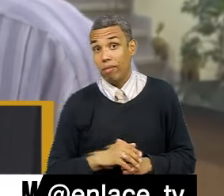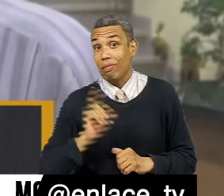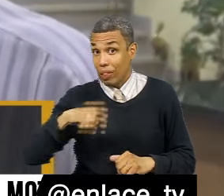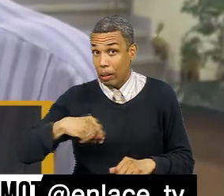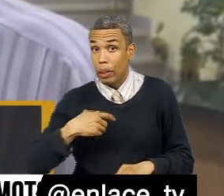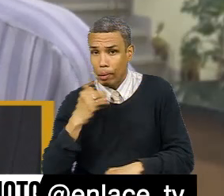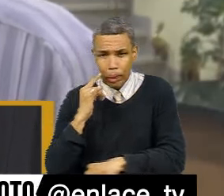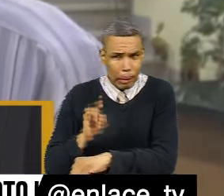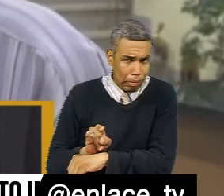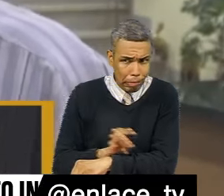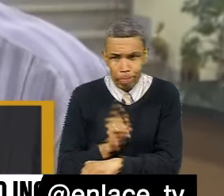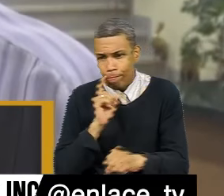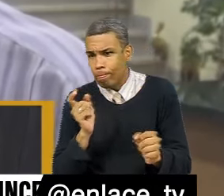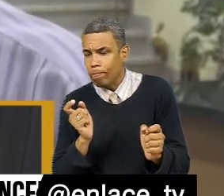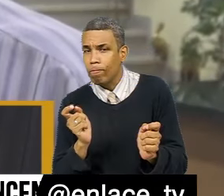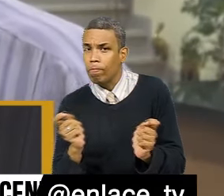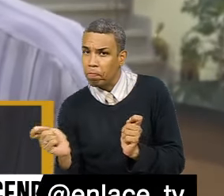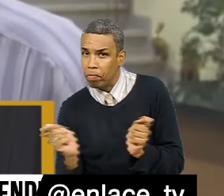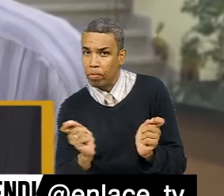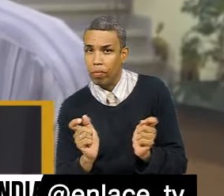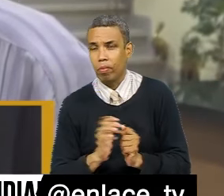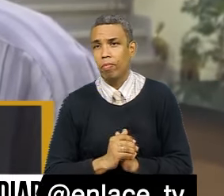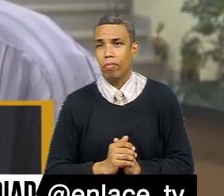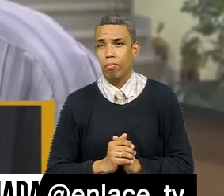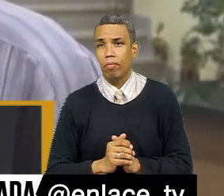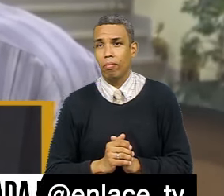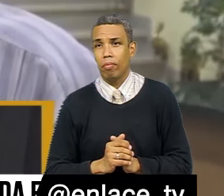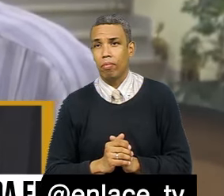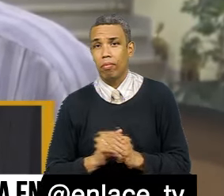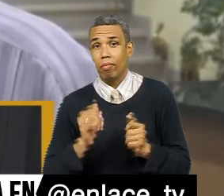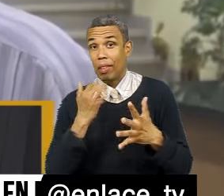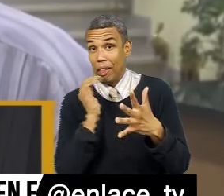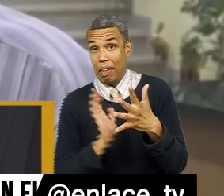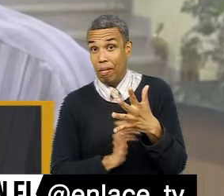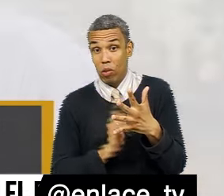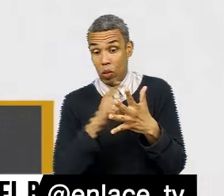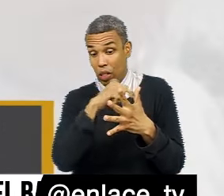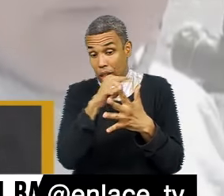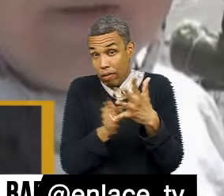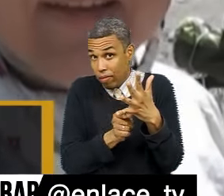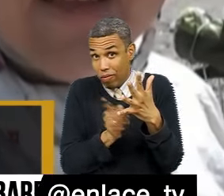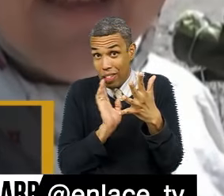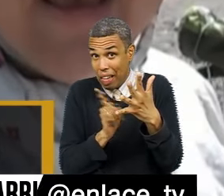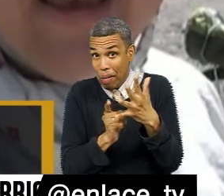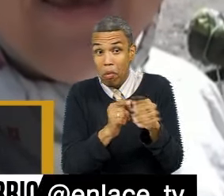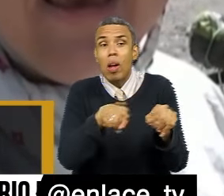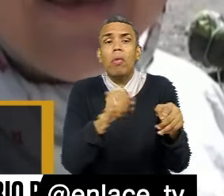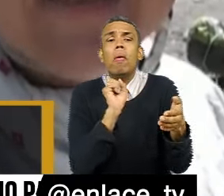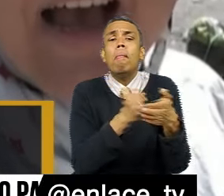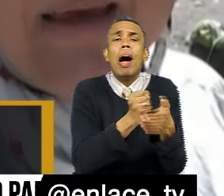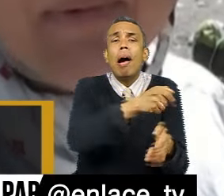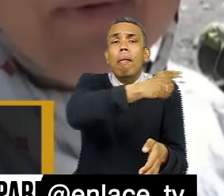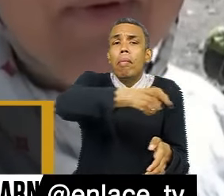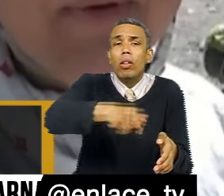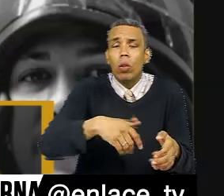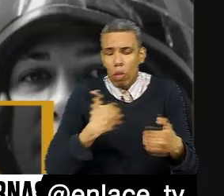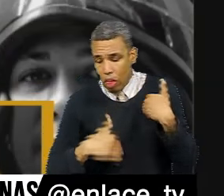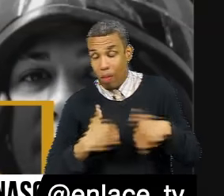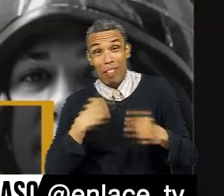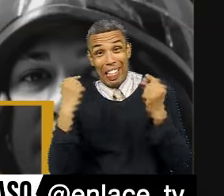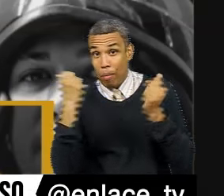último, si esto no funcionó, lamentablemente hay que atender los heridos prontamente. Junto a él, tres exponentes más